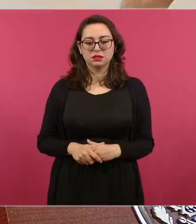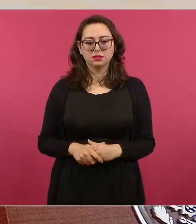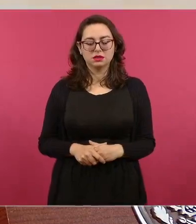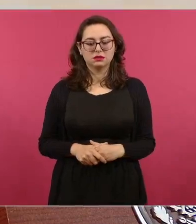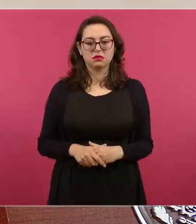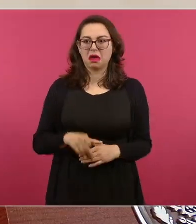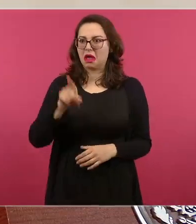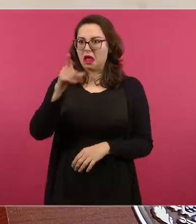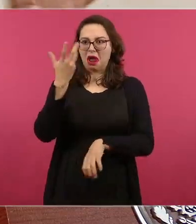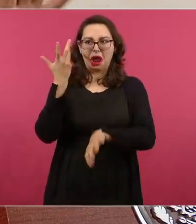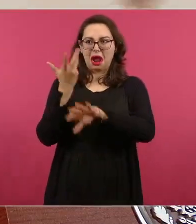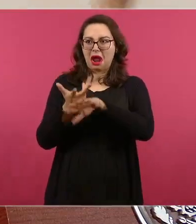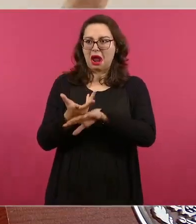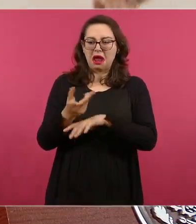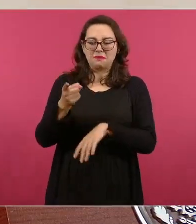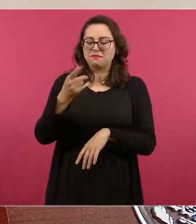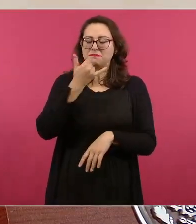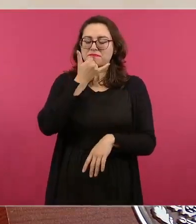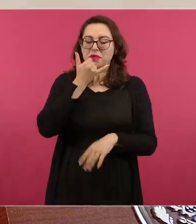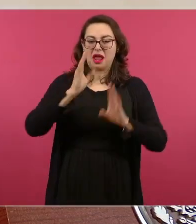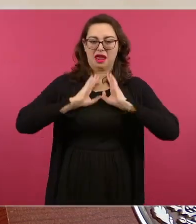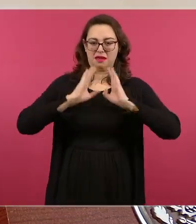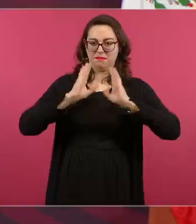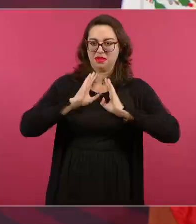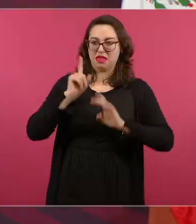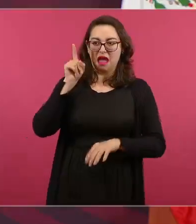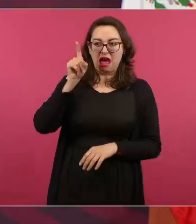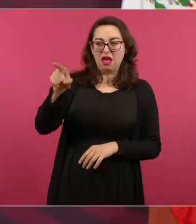todo es culpa del ejército.